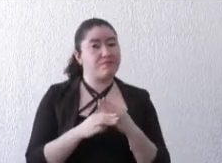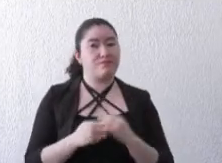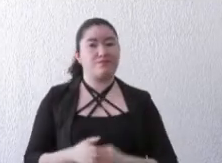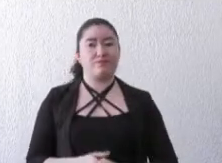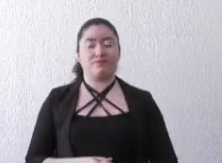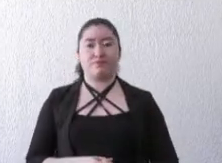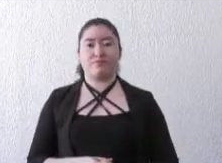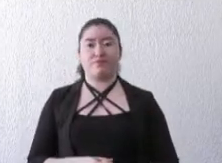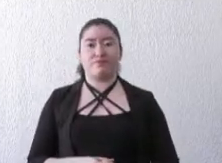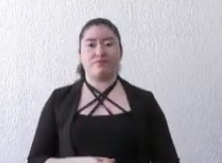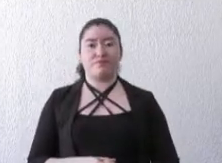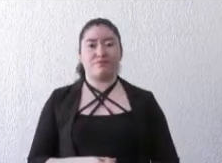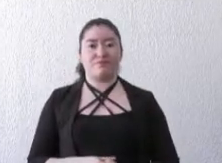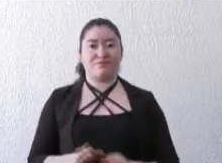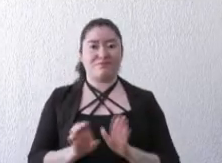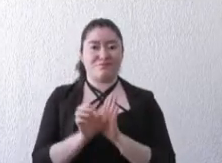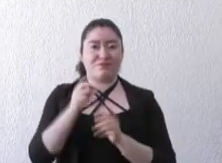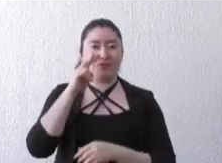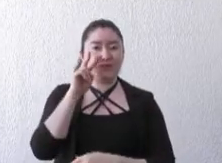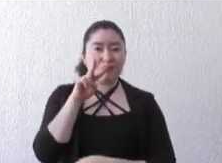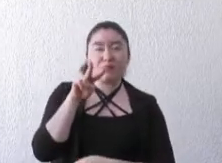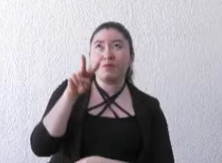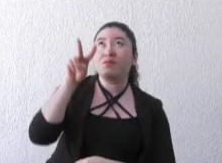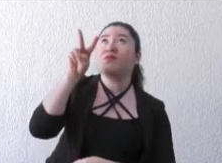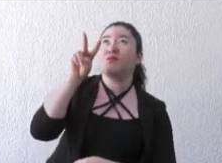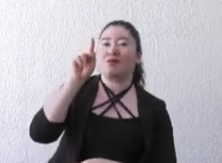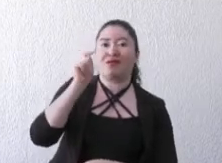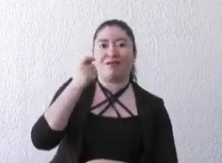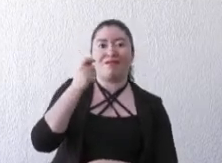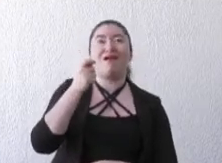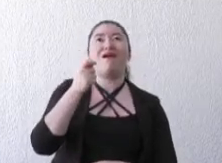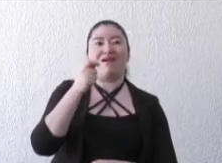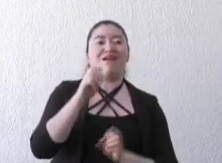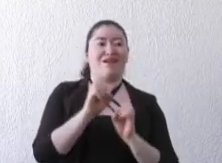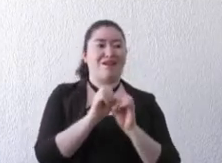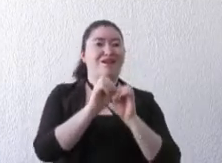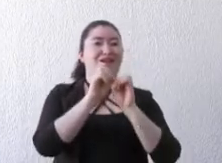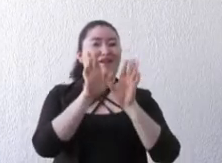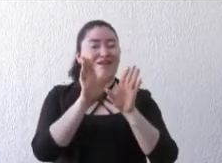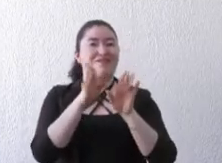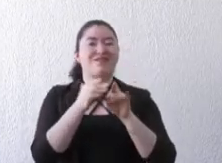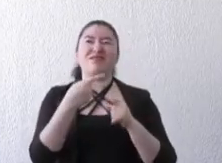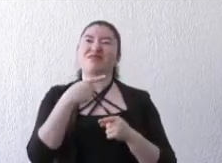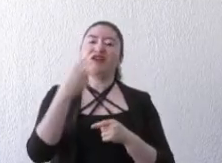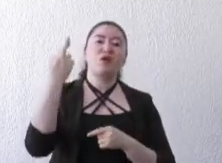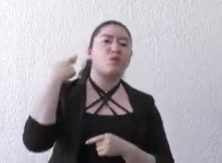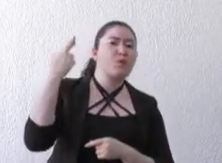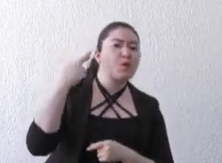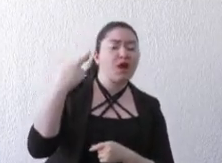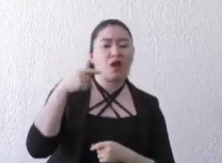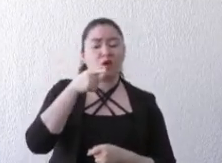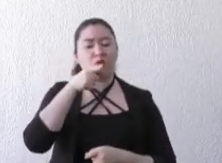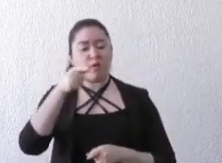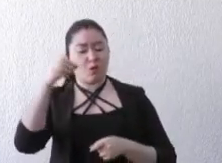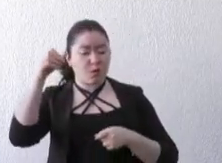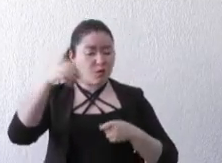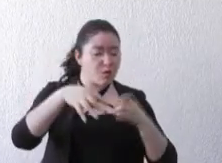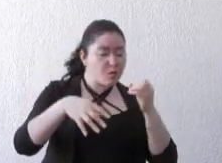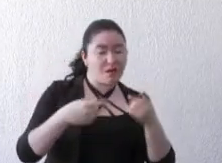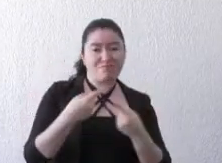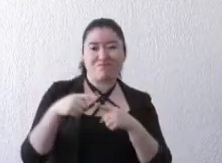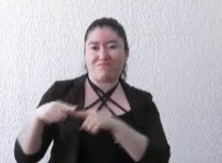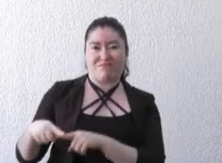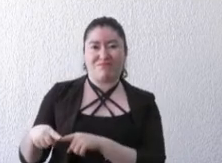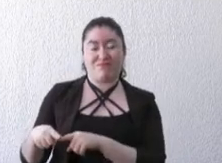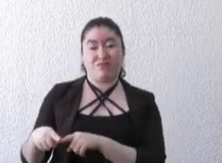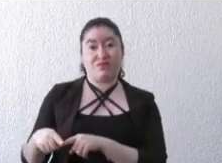si volteamos hacia arriba queda claramente tanto los sistemas de audio como los sistemas lumínicos, las inversiones de